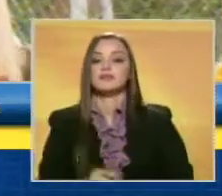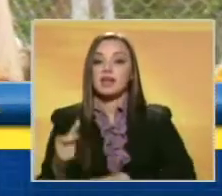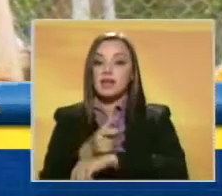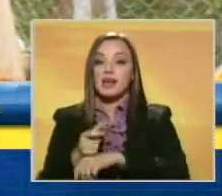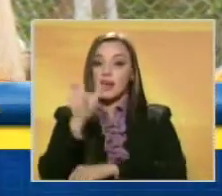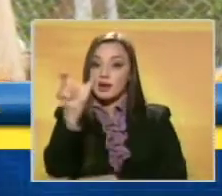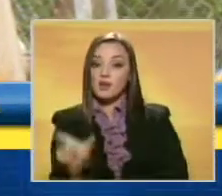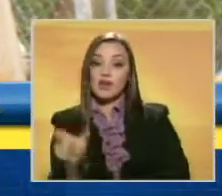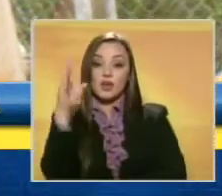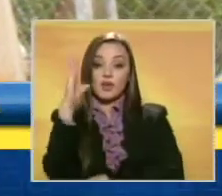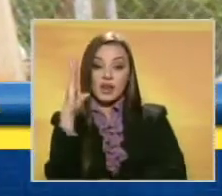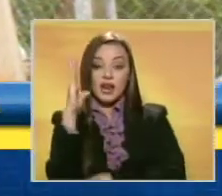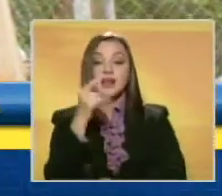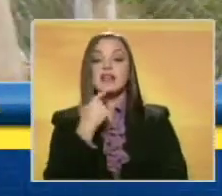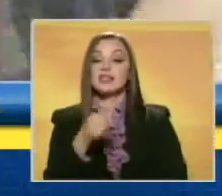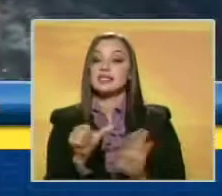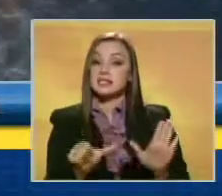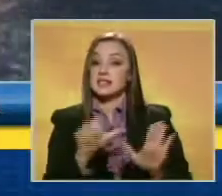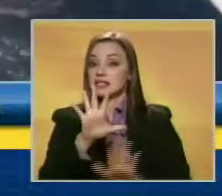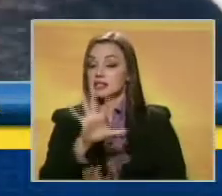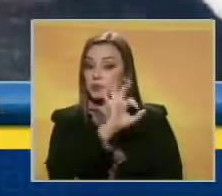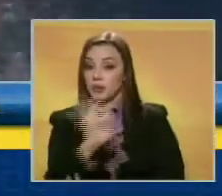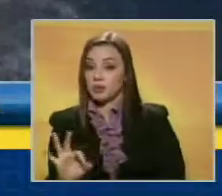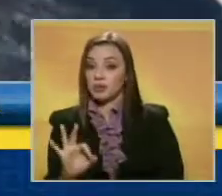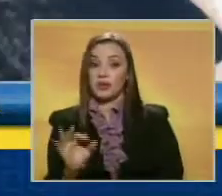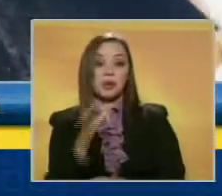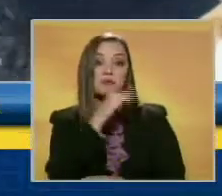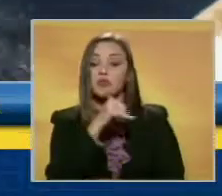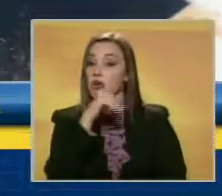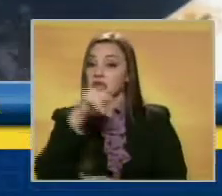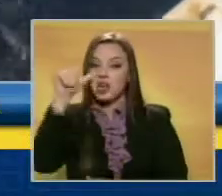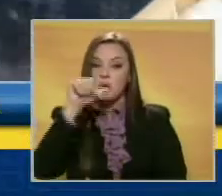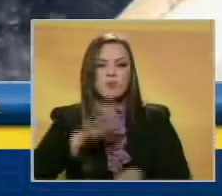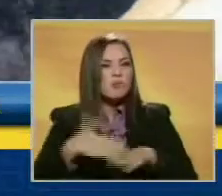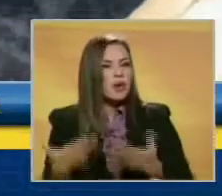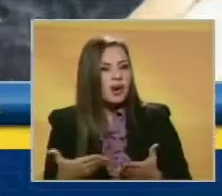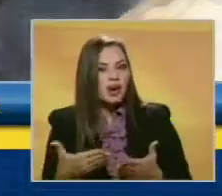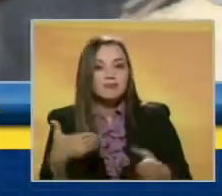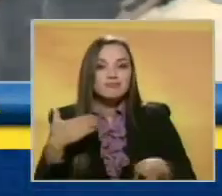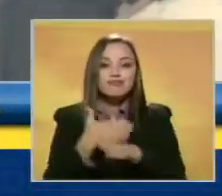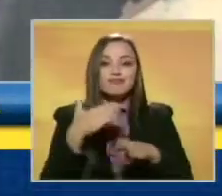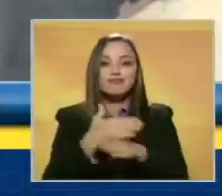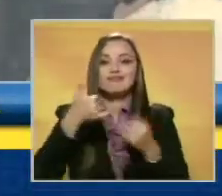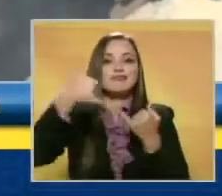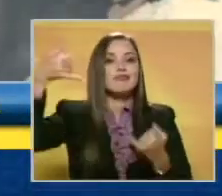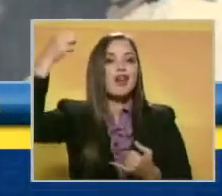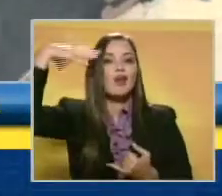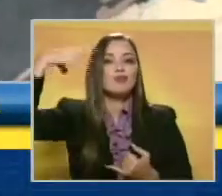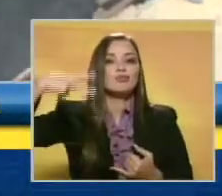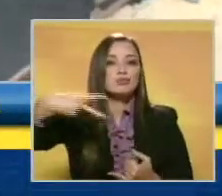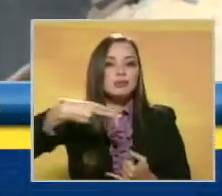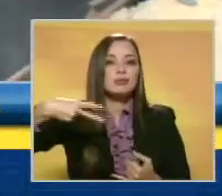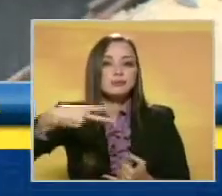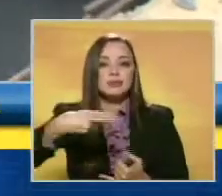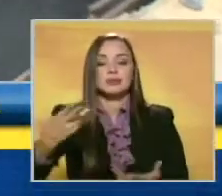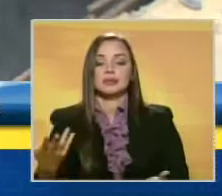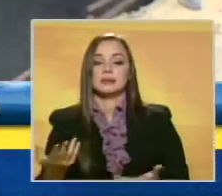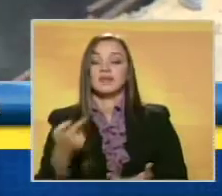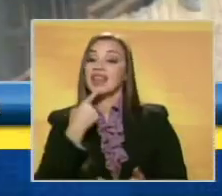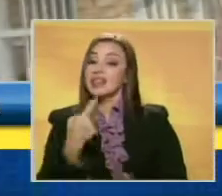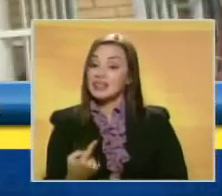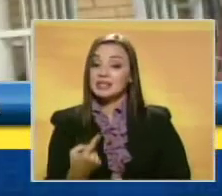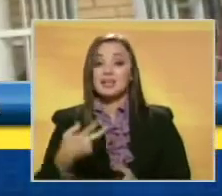aseguró que 65% de las fallas en el suministro de agua obedece a interrupciones del servicio eléctrico. Alertó que los cortes de energía